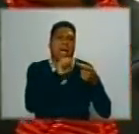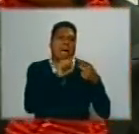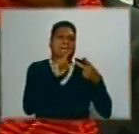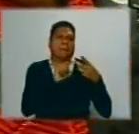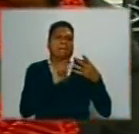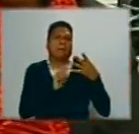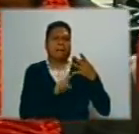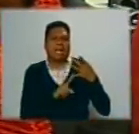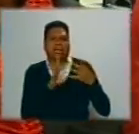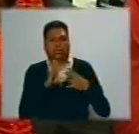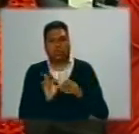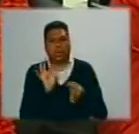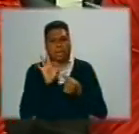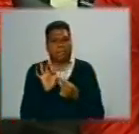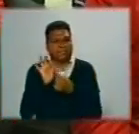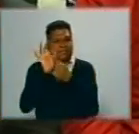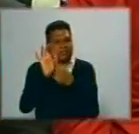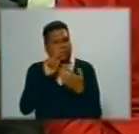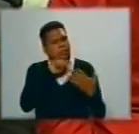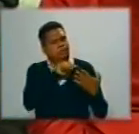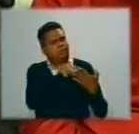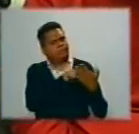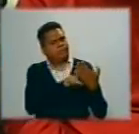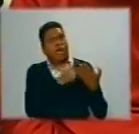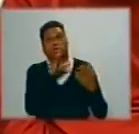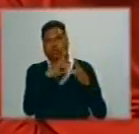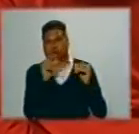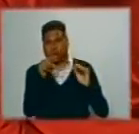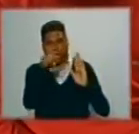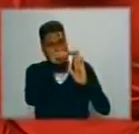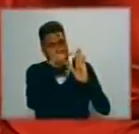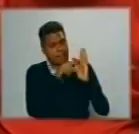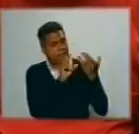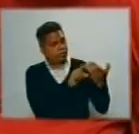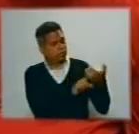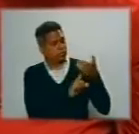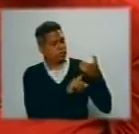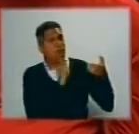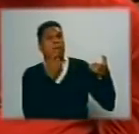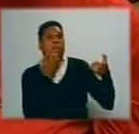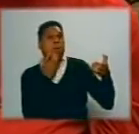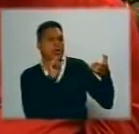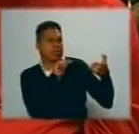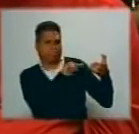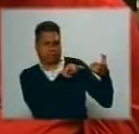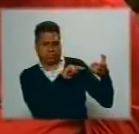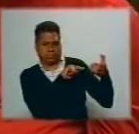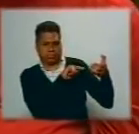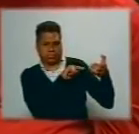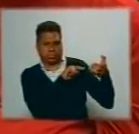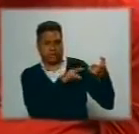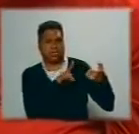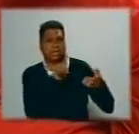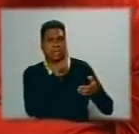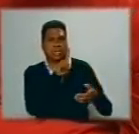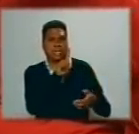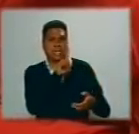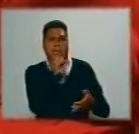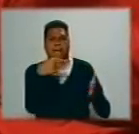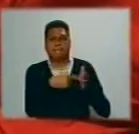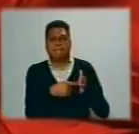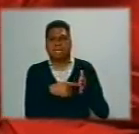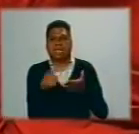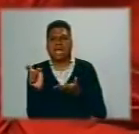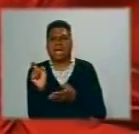las especificaciones técnicas del producto, si aparece, por ejemplo, 1000 gramos, bueno, que